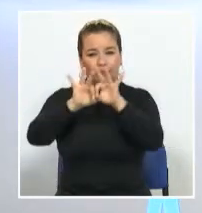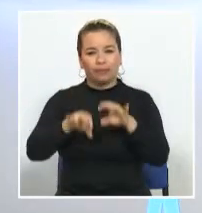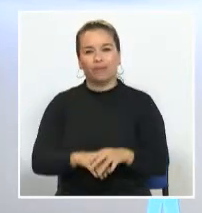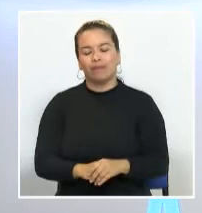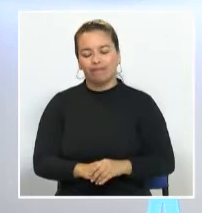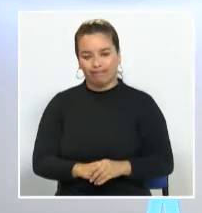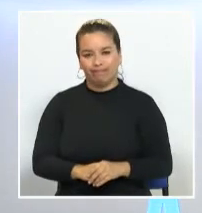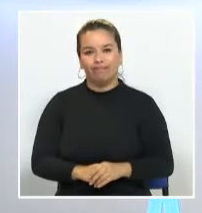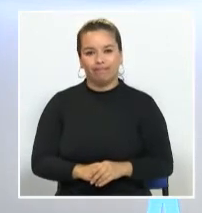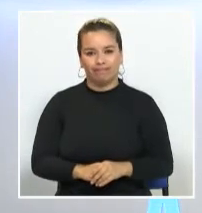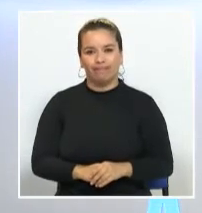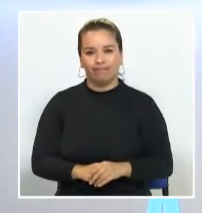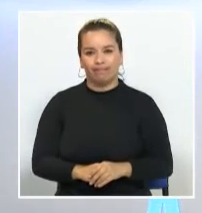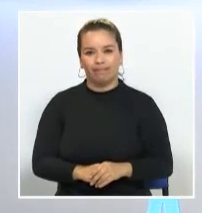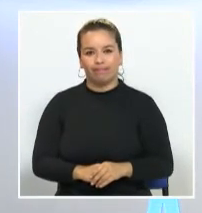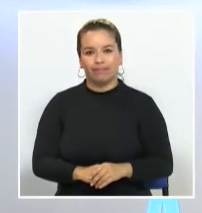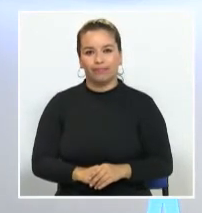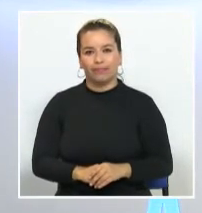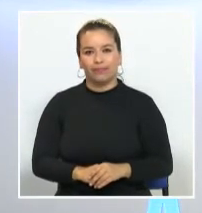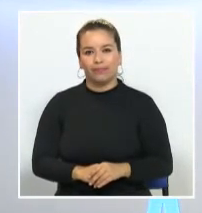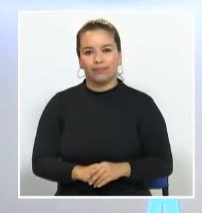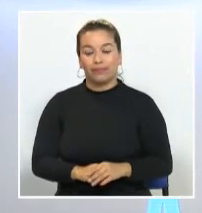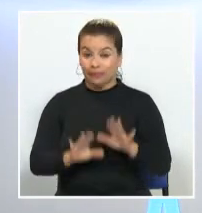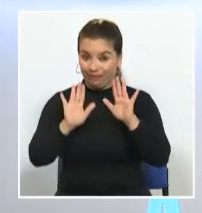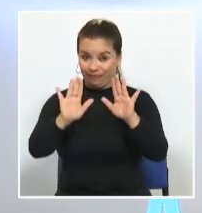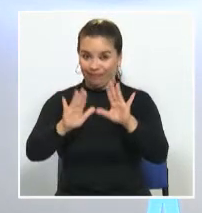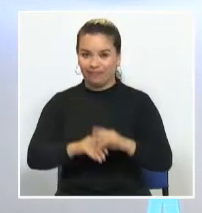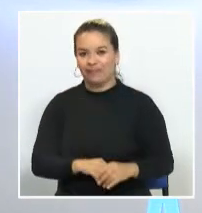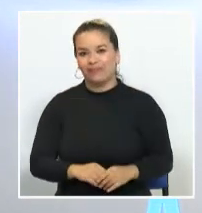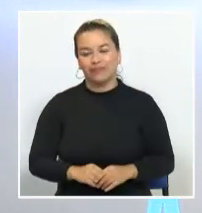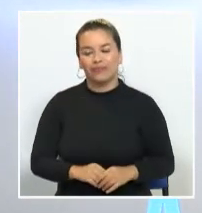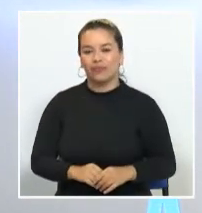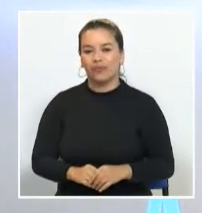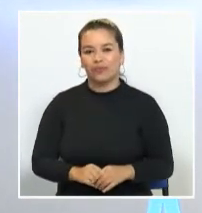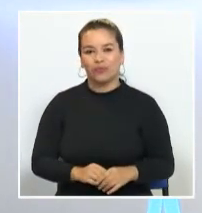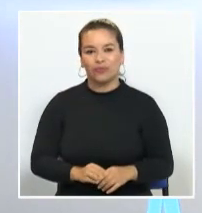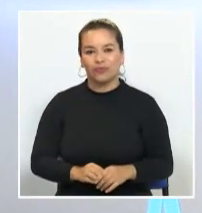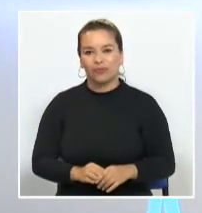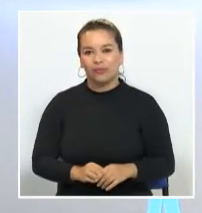en una salud integral. Ya regresamos con ustedes en Conexión Vital.